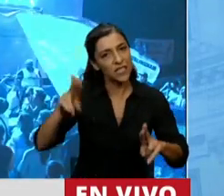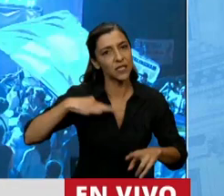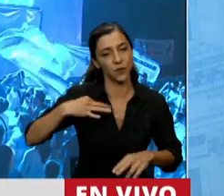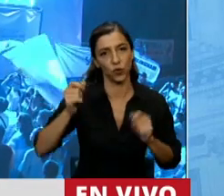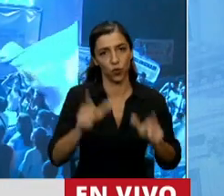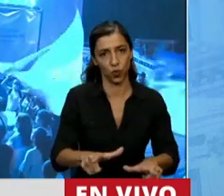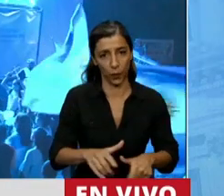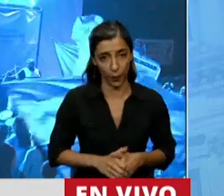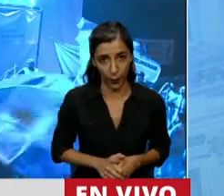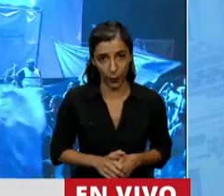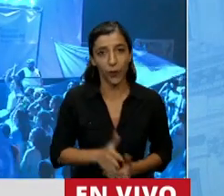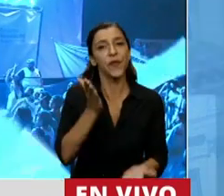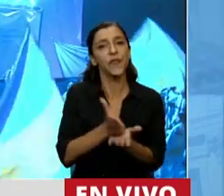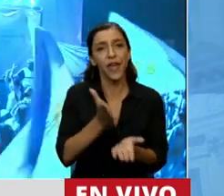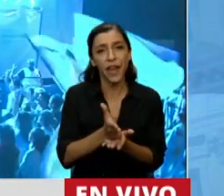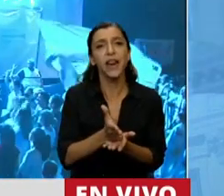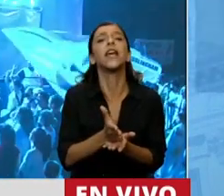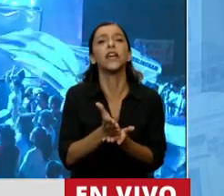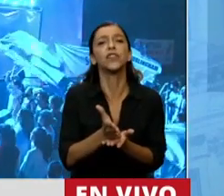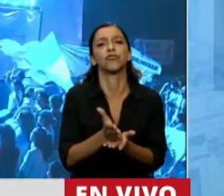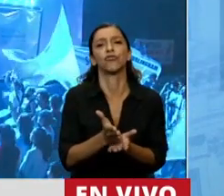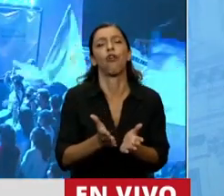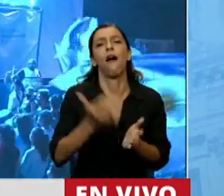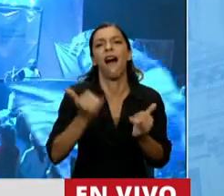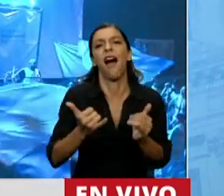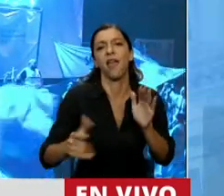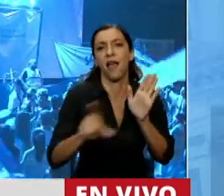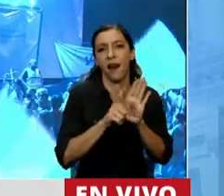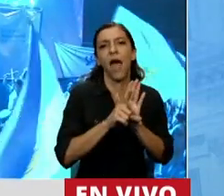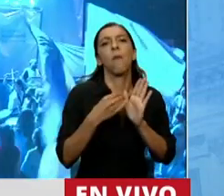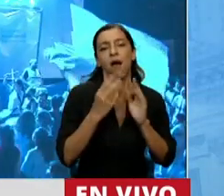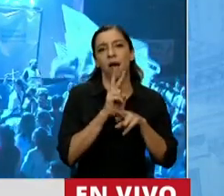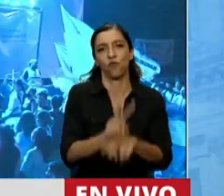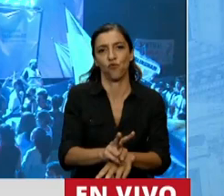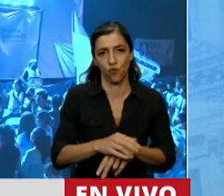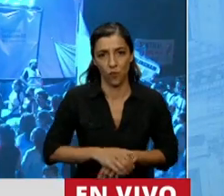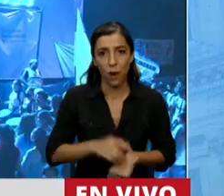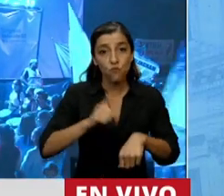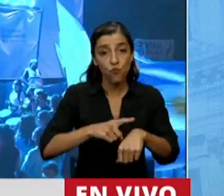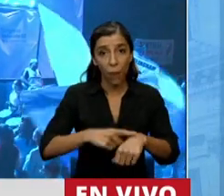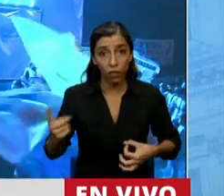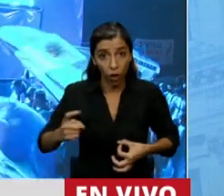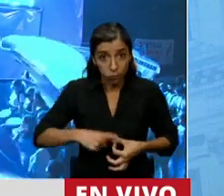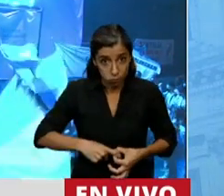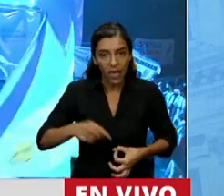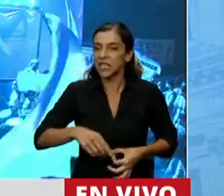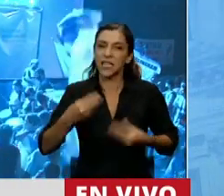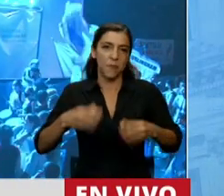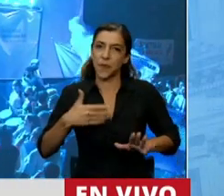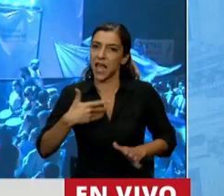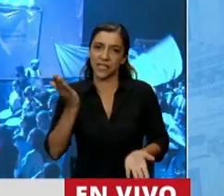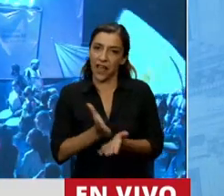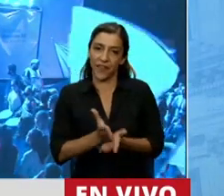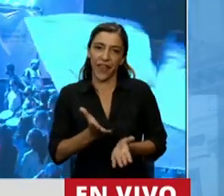derecho estará protegido por la ley y en general a partir del momento de la concepción. Nadie puede ser